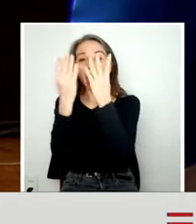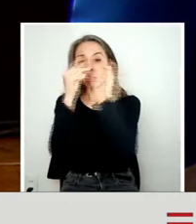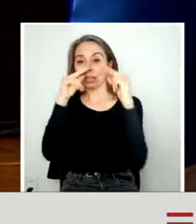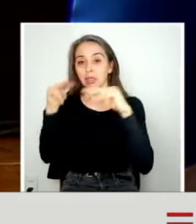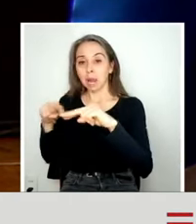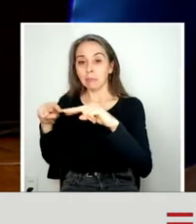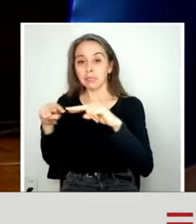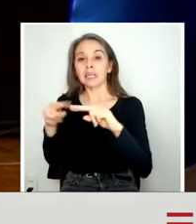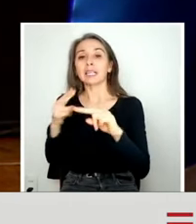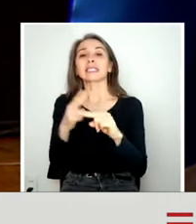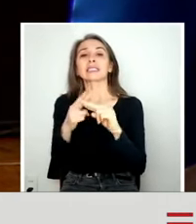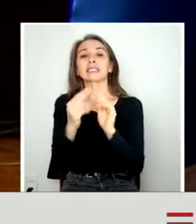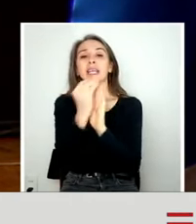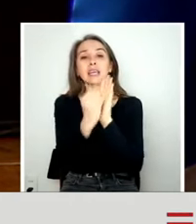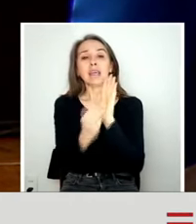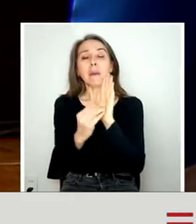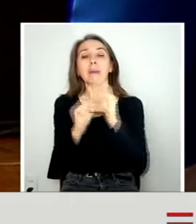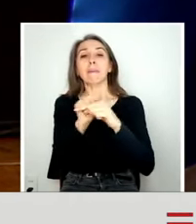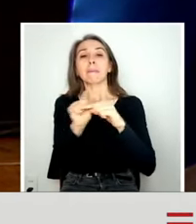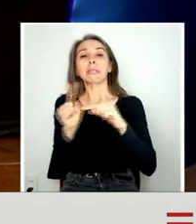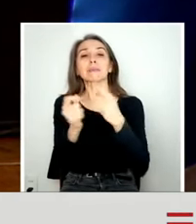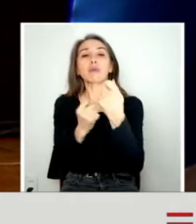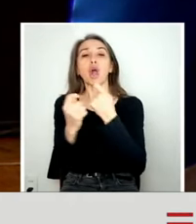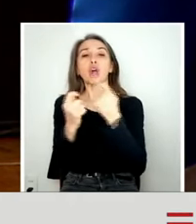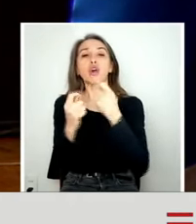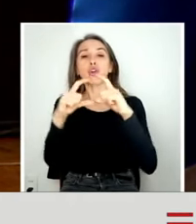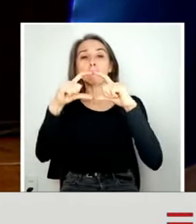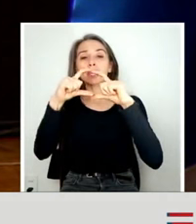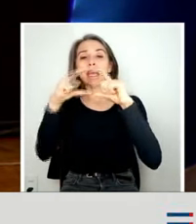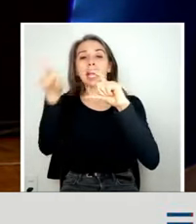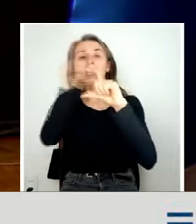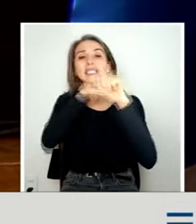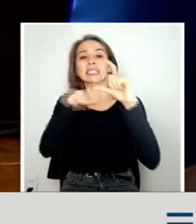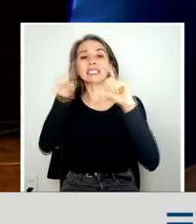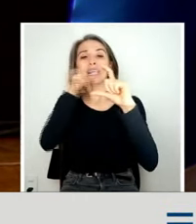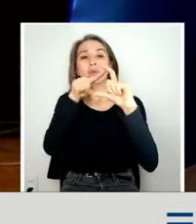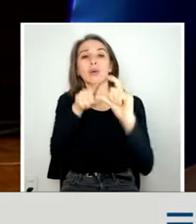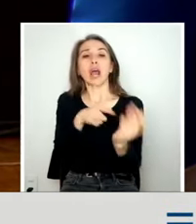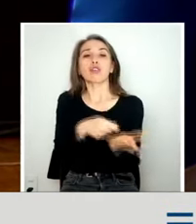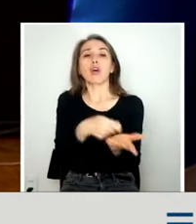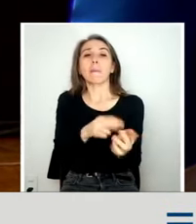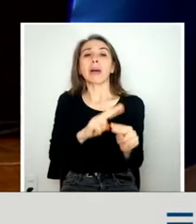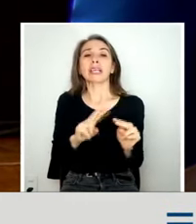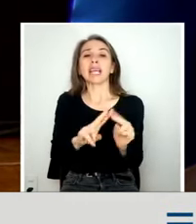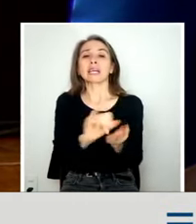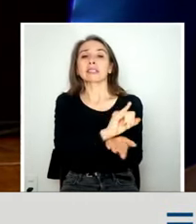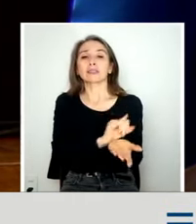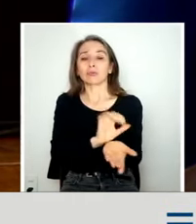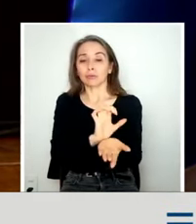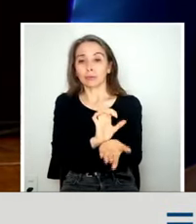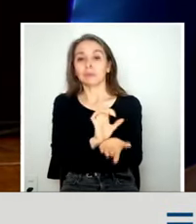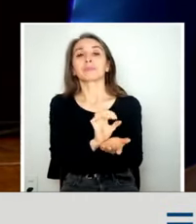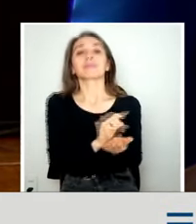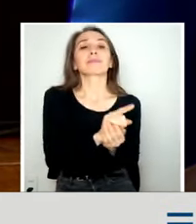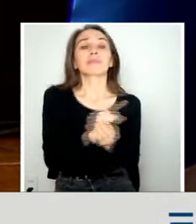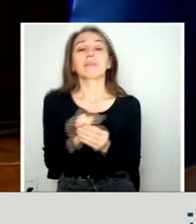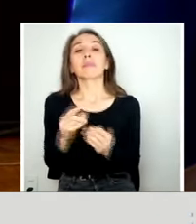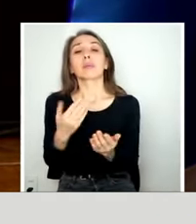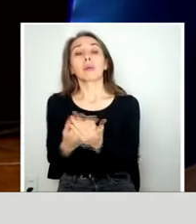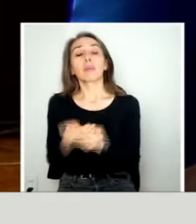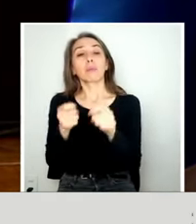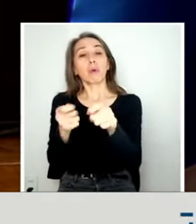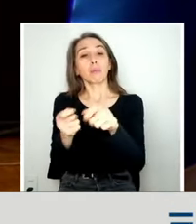circular en las compras del Estado oficio el senado por el cual comunica que aprobaba la proposición formulada por la comisión mixta